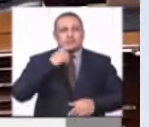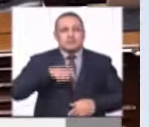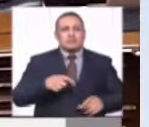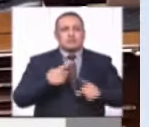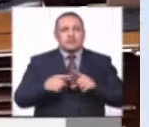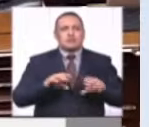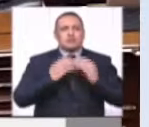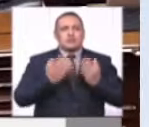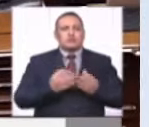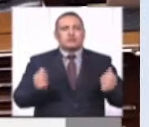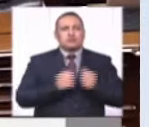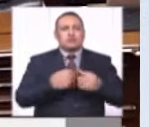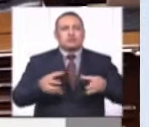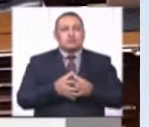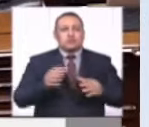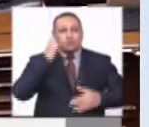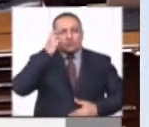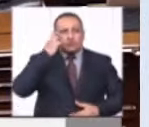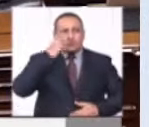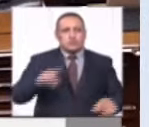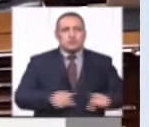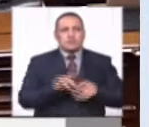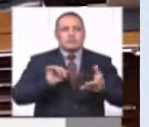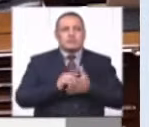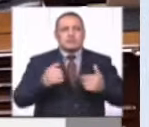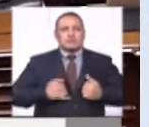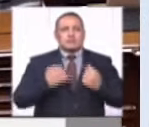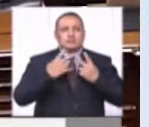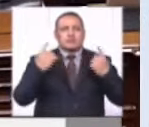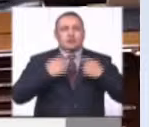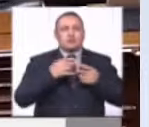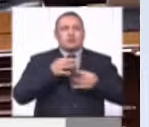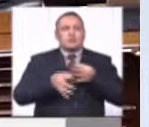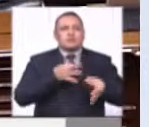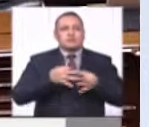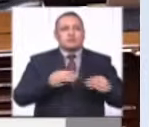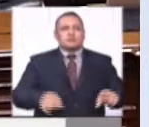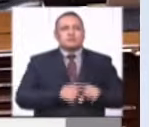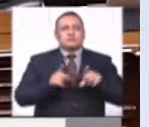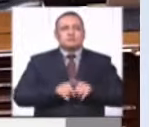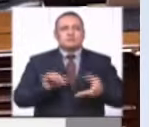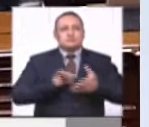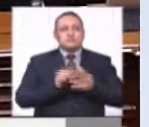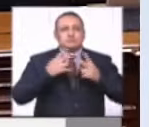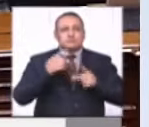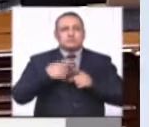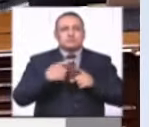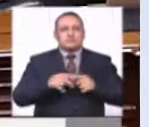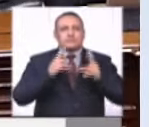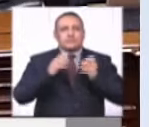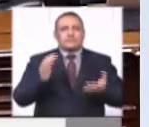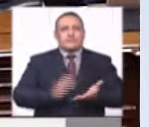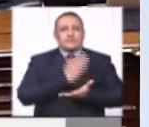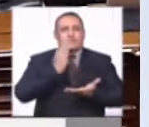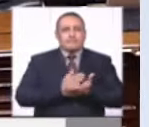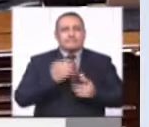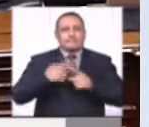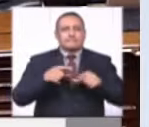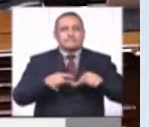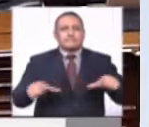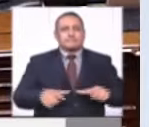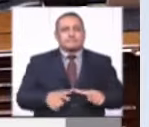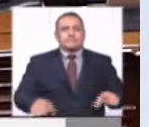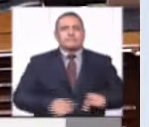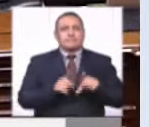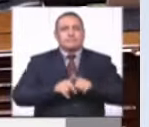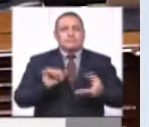congresistas de diversos grupos políticos, quienes han indicado justamente la situación y la problemática en diversos